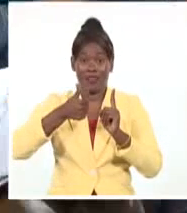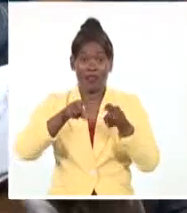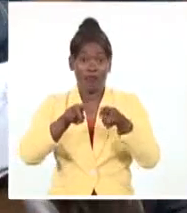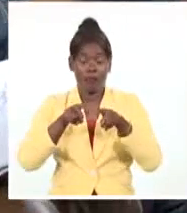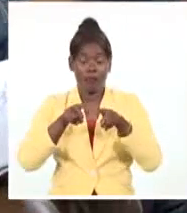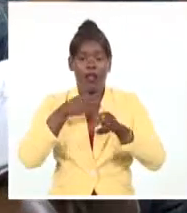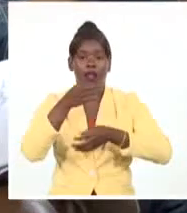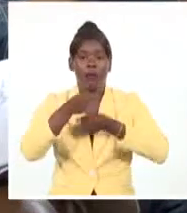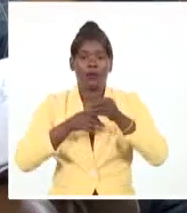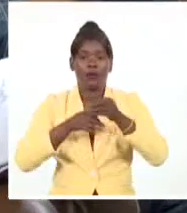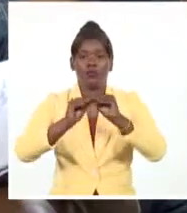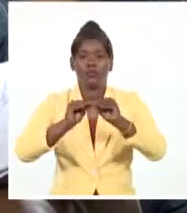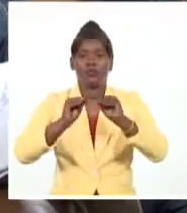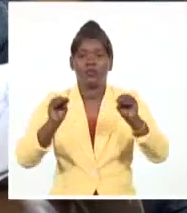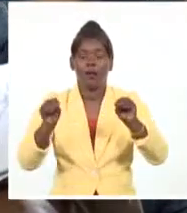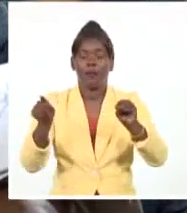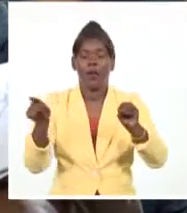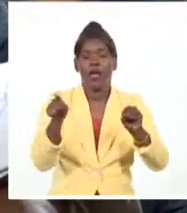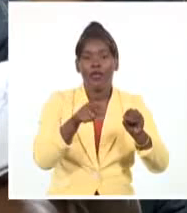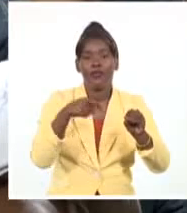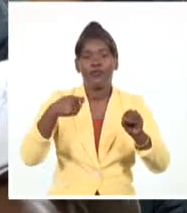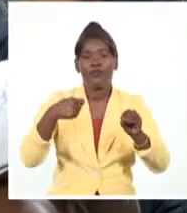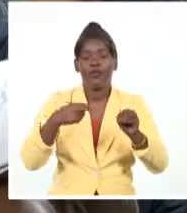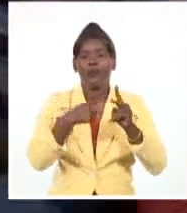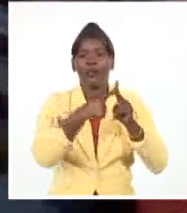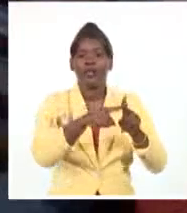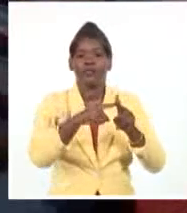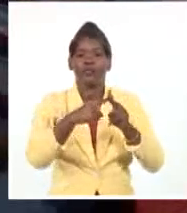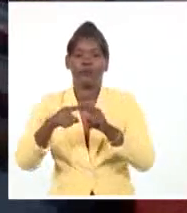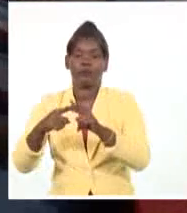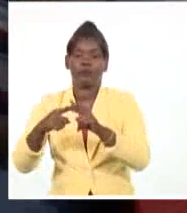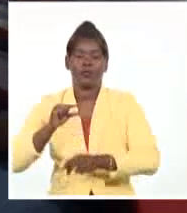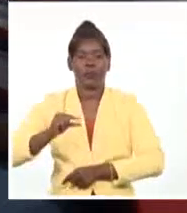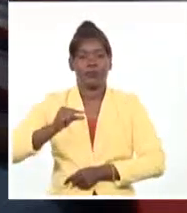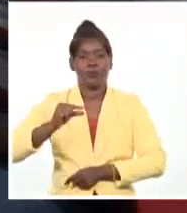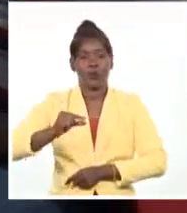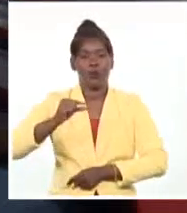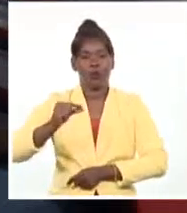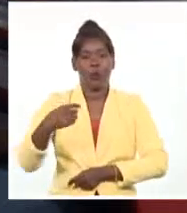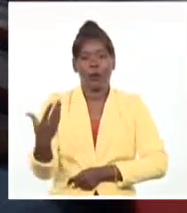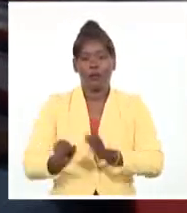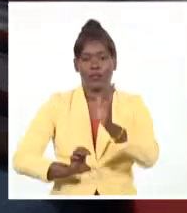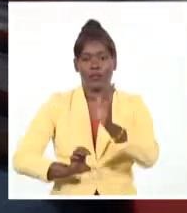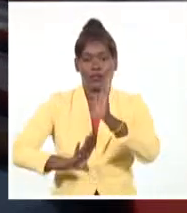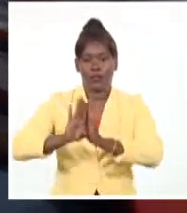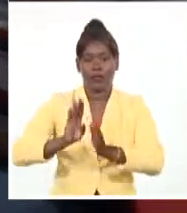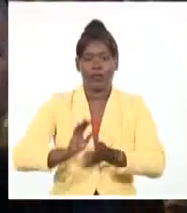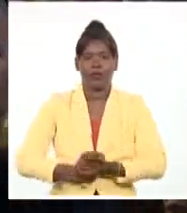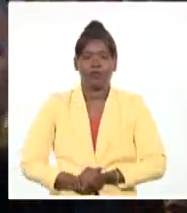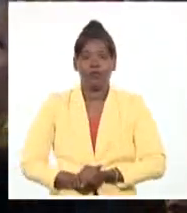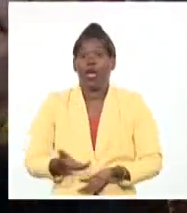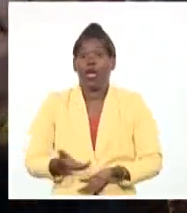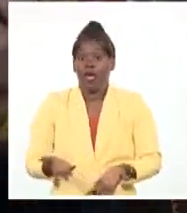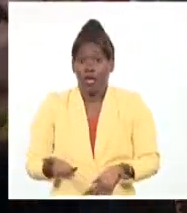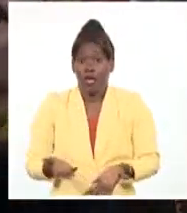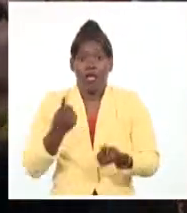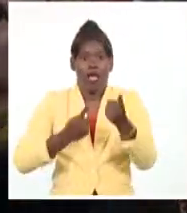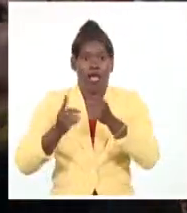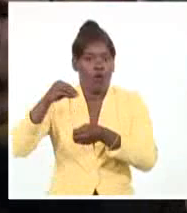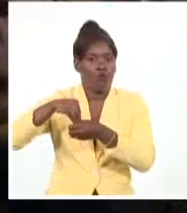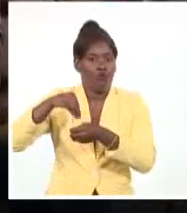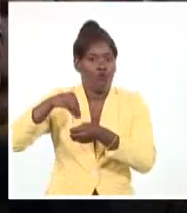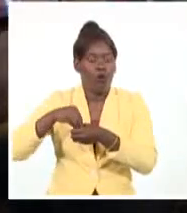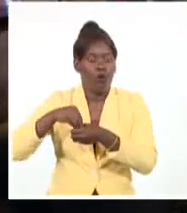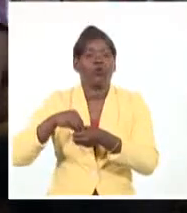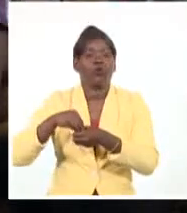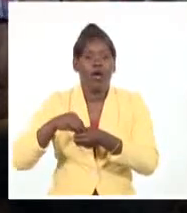labor del delegado, que es la base de nuestro sistema político. Revertir el elevado déficit presupuestario del territorio con un mayor control de los